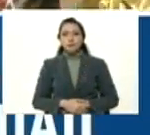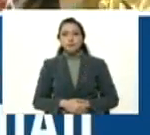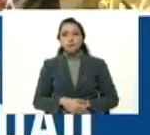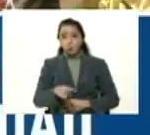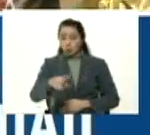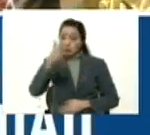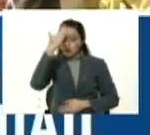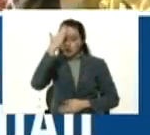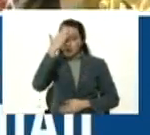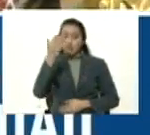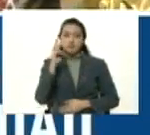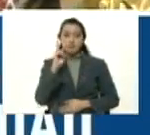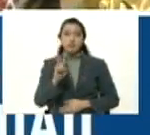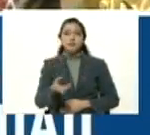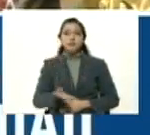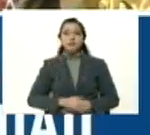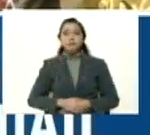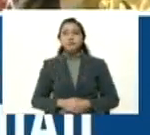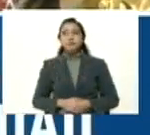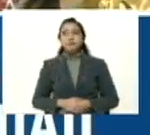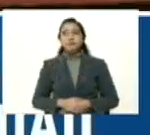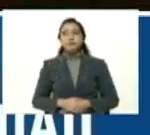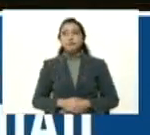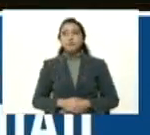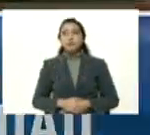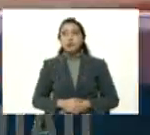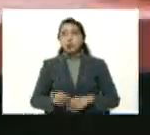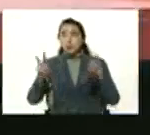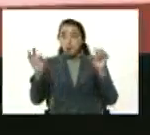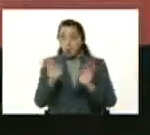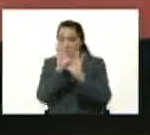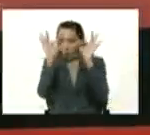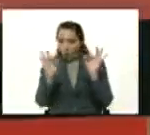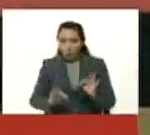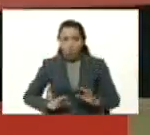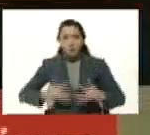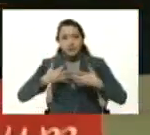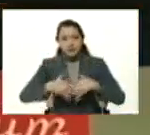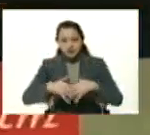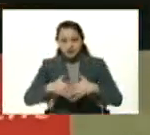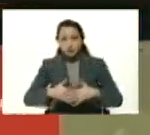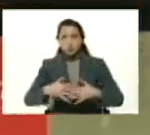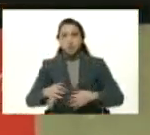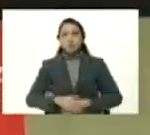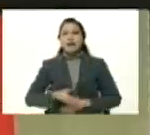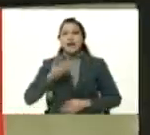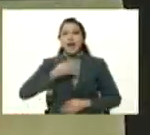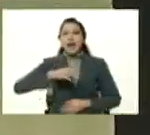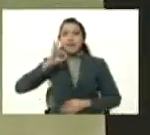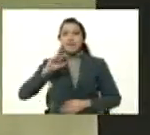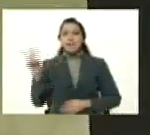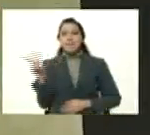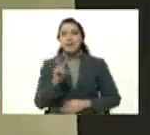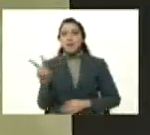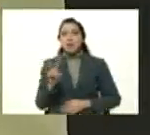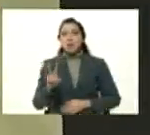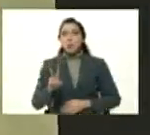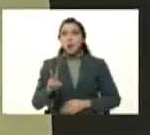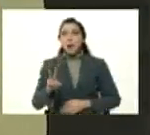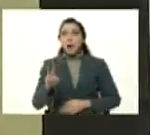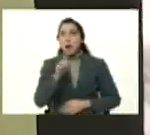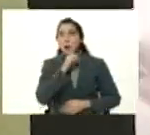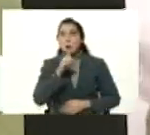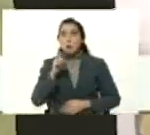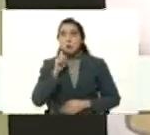ustedes vean, pues, una nueva línea de producción. Café Venezuela, nueva línea